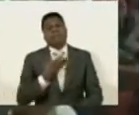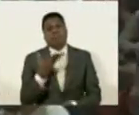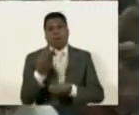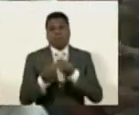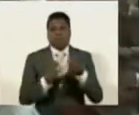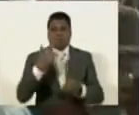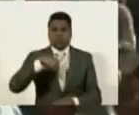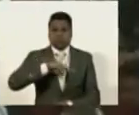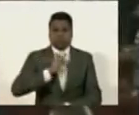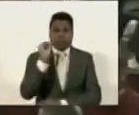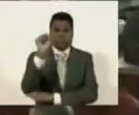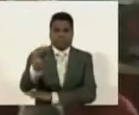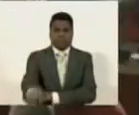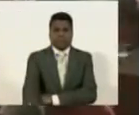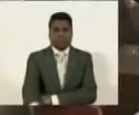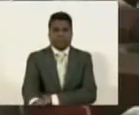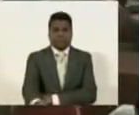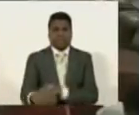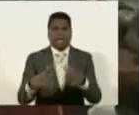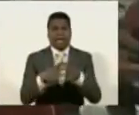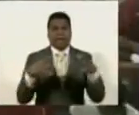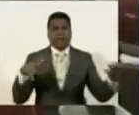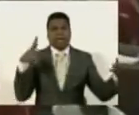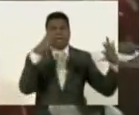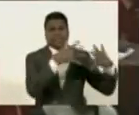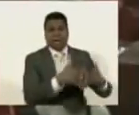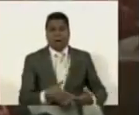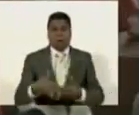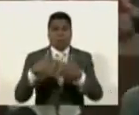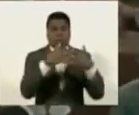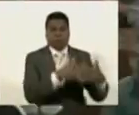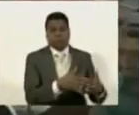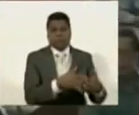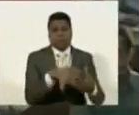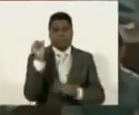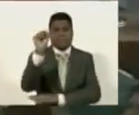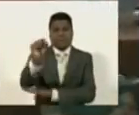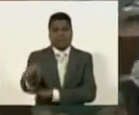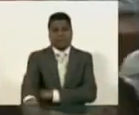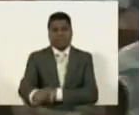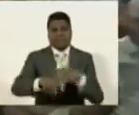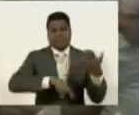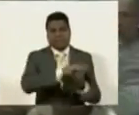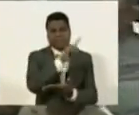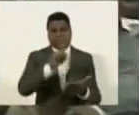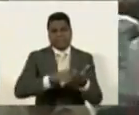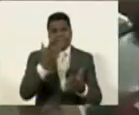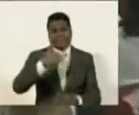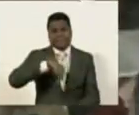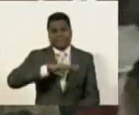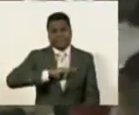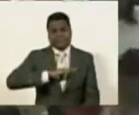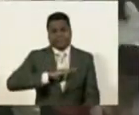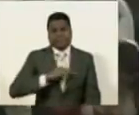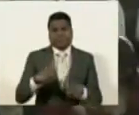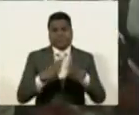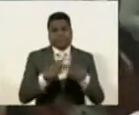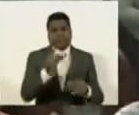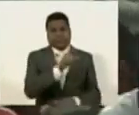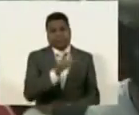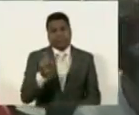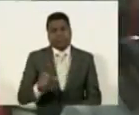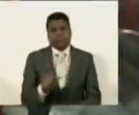hemos derrotado, al imperio norteamericano, para derrotar nosotros y nosotras a quienes han